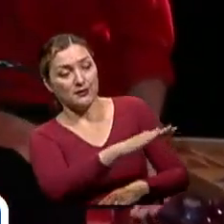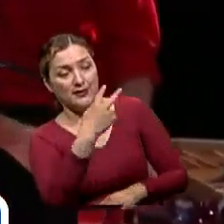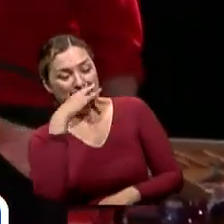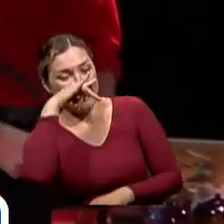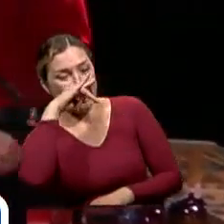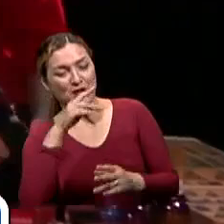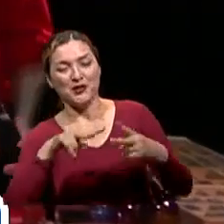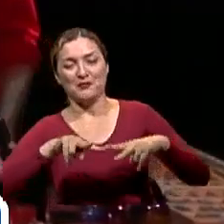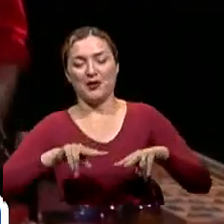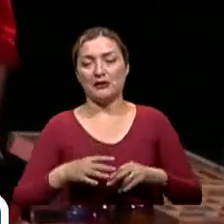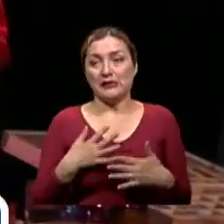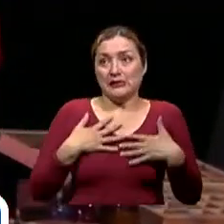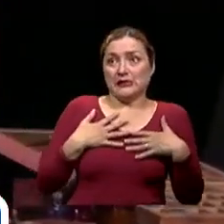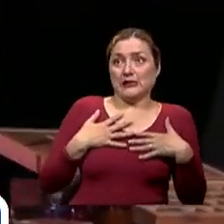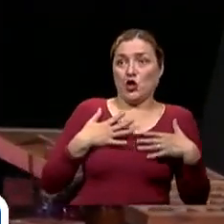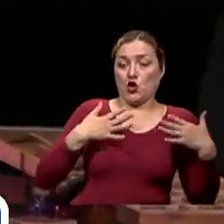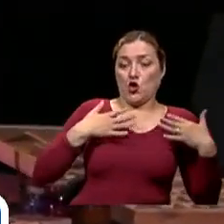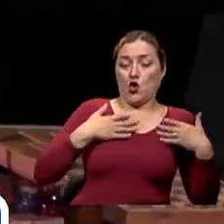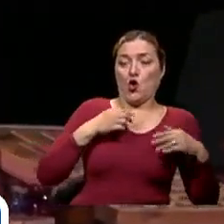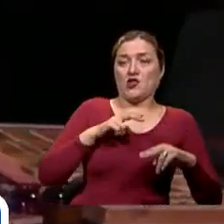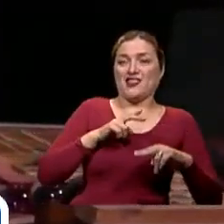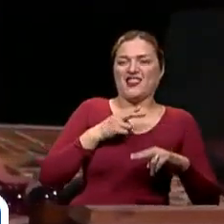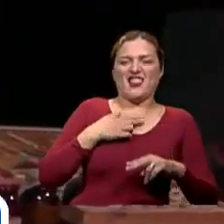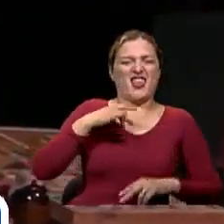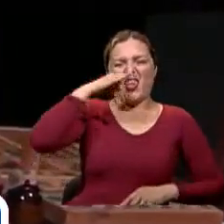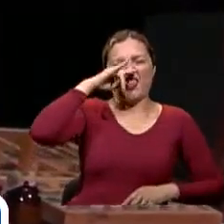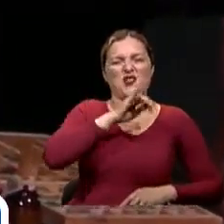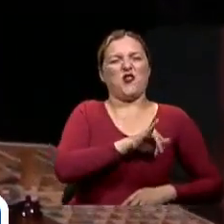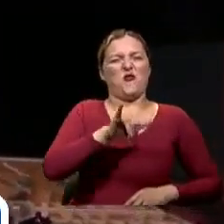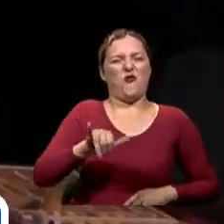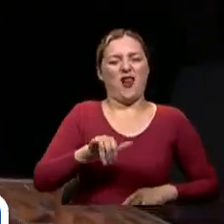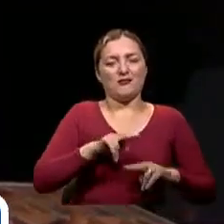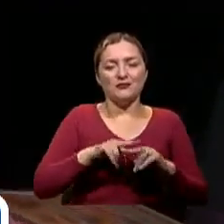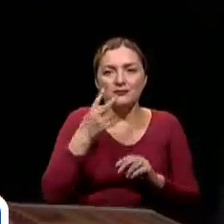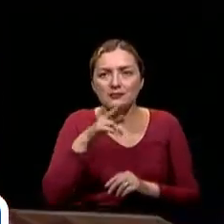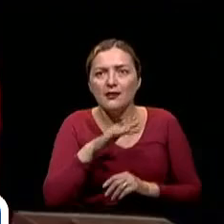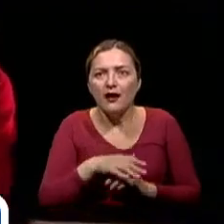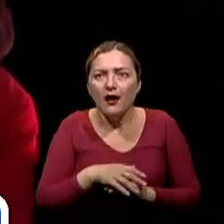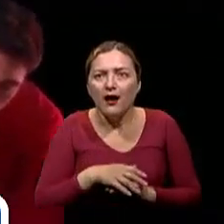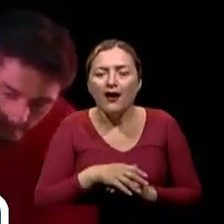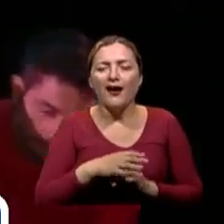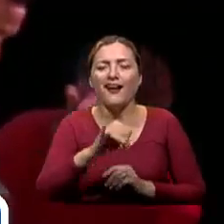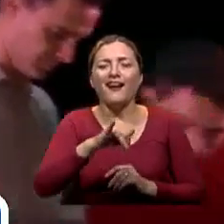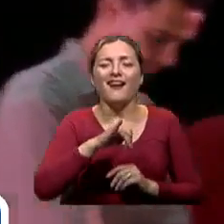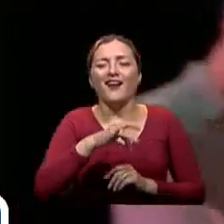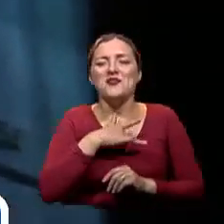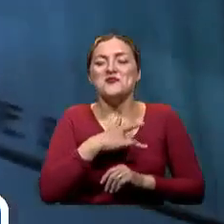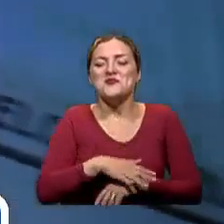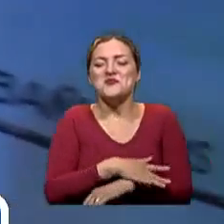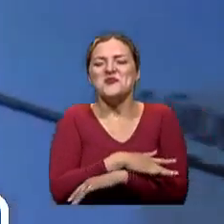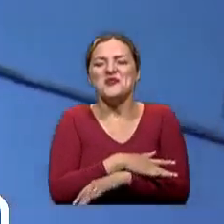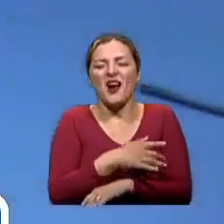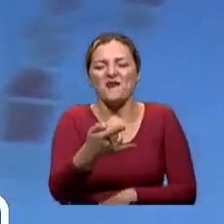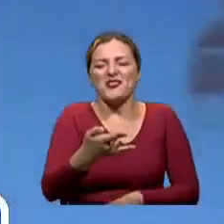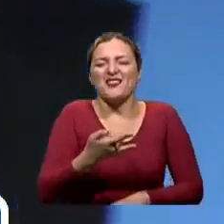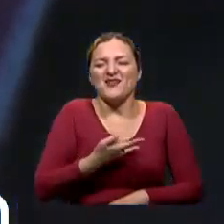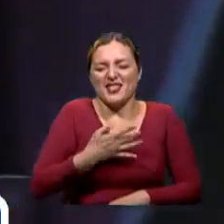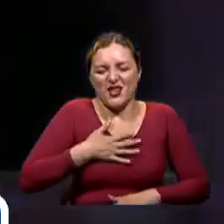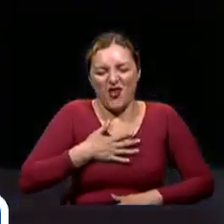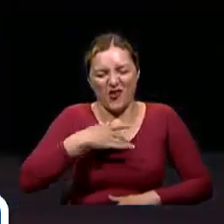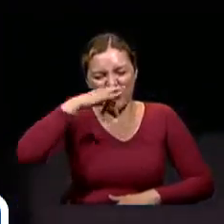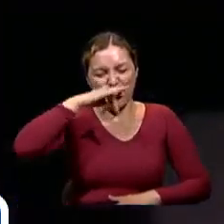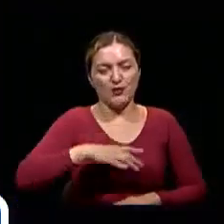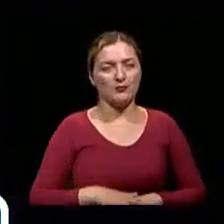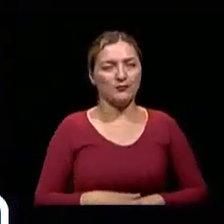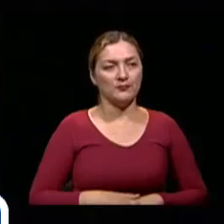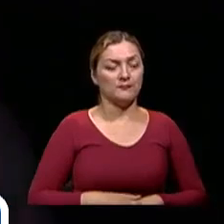espectadores se van a convertir en eso, en los alumnos del maestro. Rápidamente, cuéntanos el costo de la entrada, ¿a qué hora van a estar abiertas las